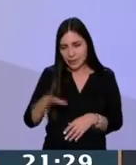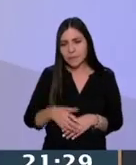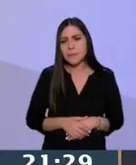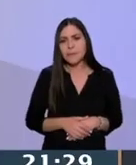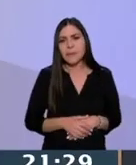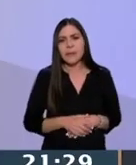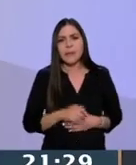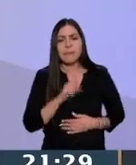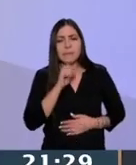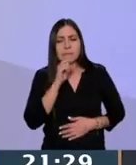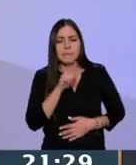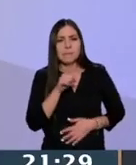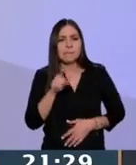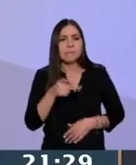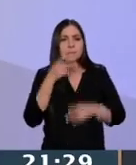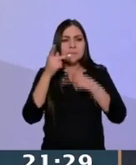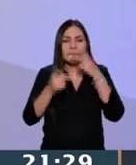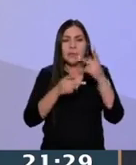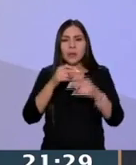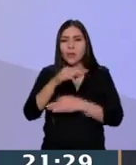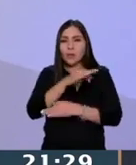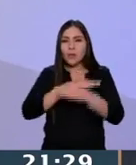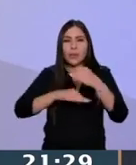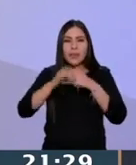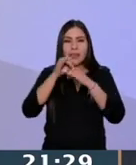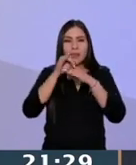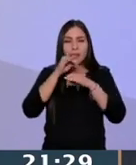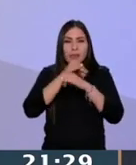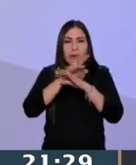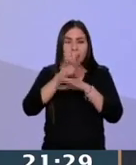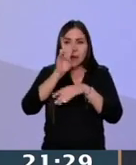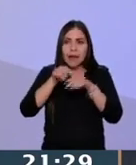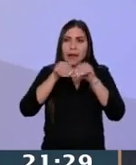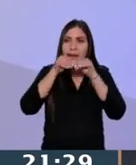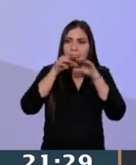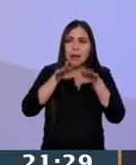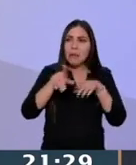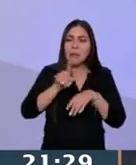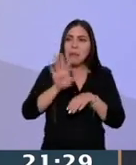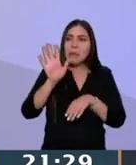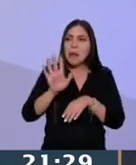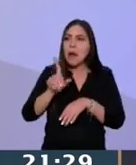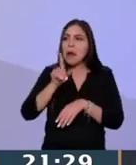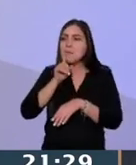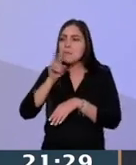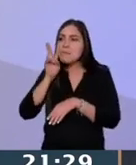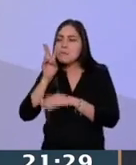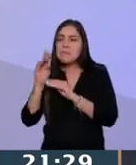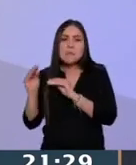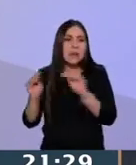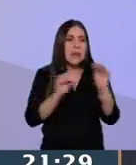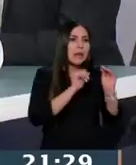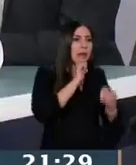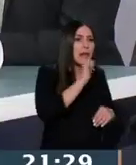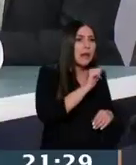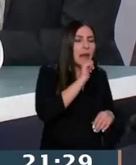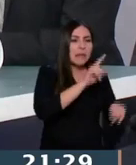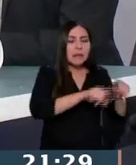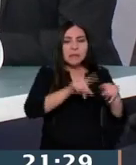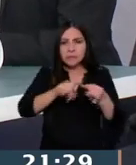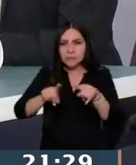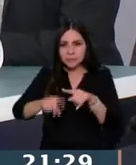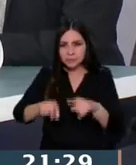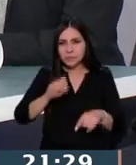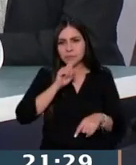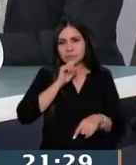invisibiliza sistemáticamente esta información que estábamos viendo. O sea, esa no existe. De la misma manera que no existe el hecho de que algunos